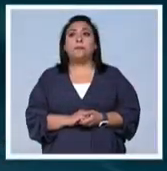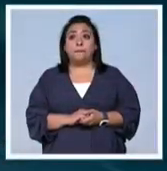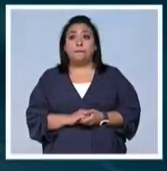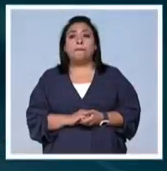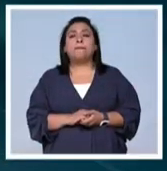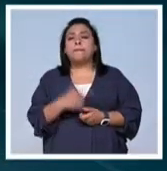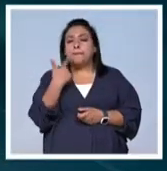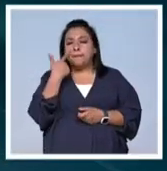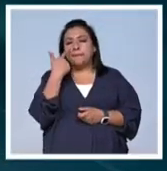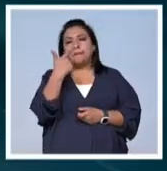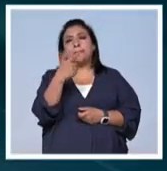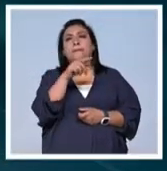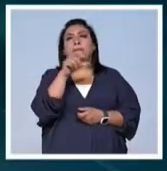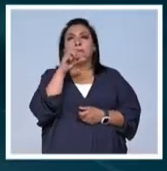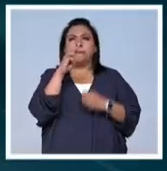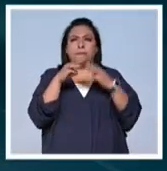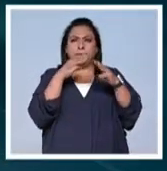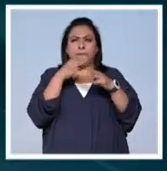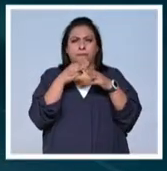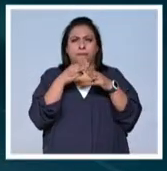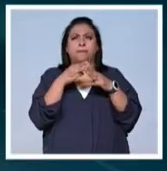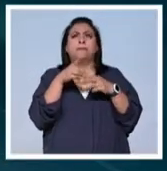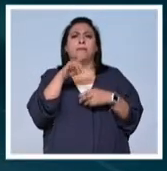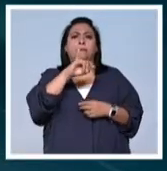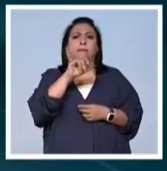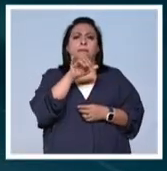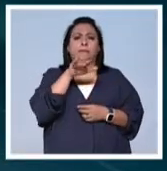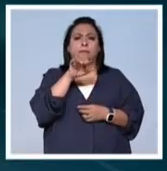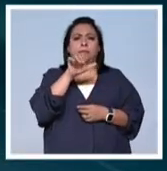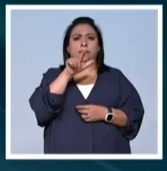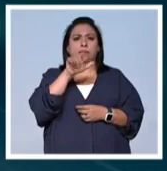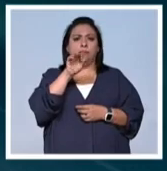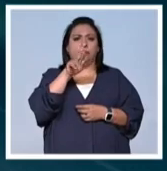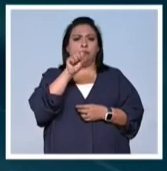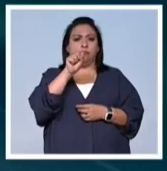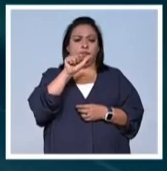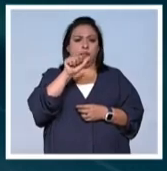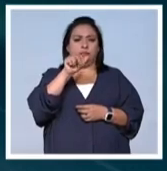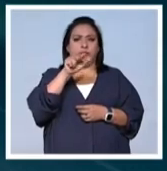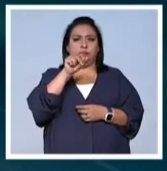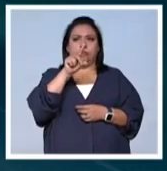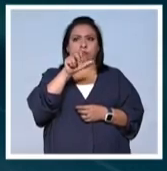adentrémonos en los confines del mundo umbrío de Jaime Alfonso Sandoval